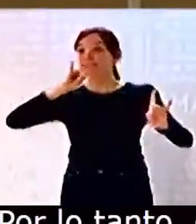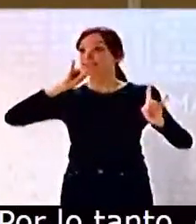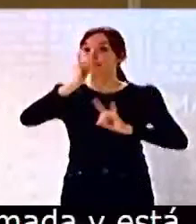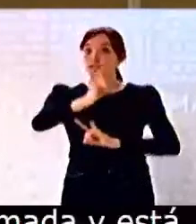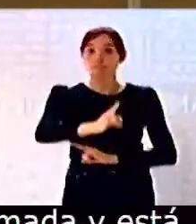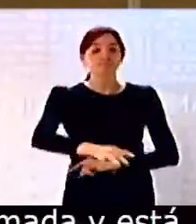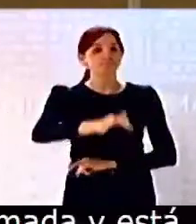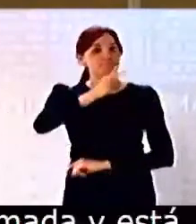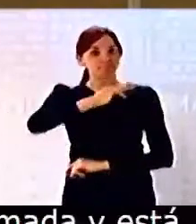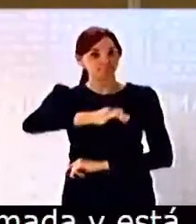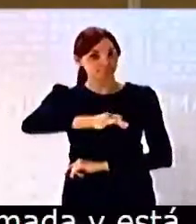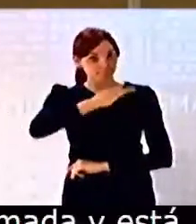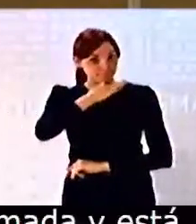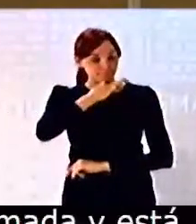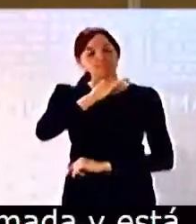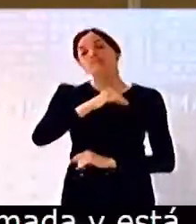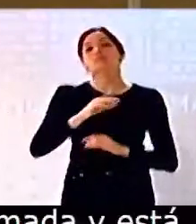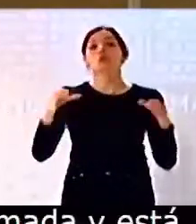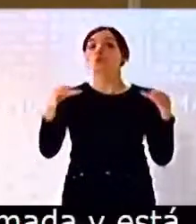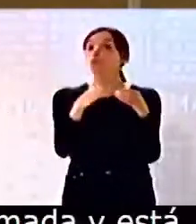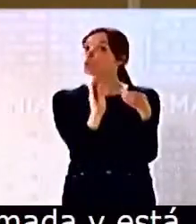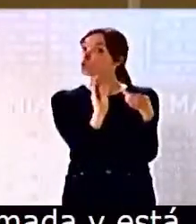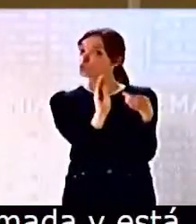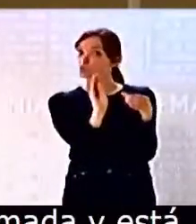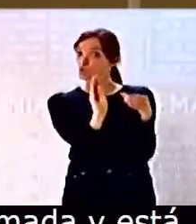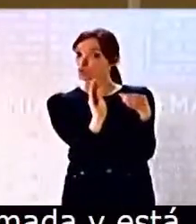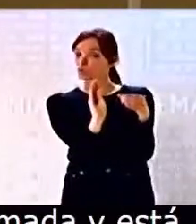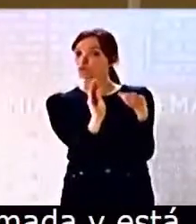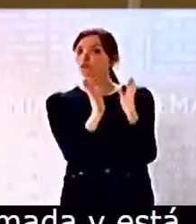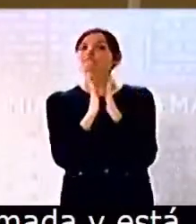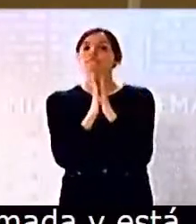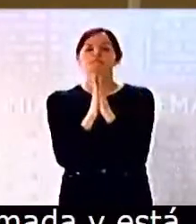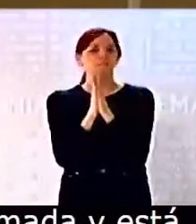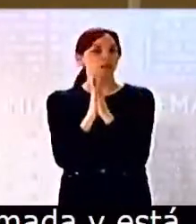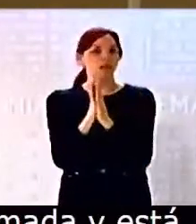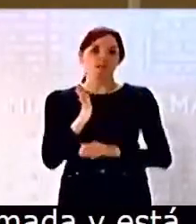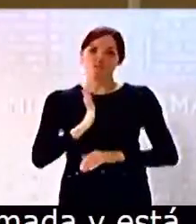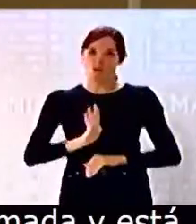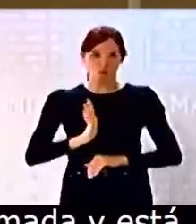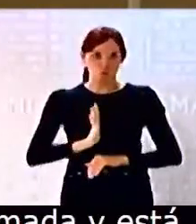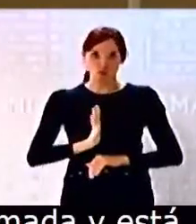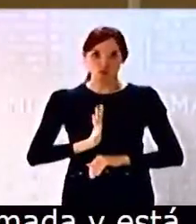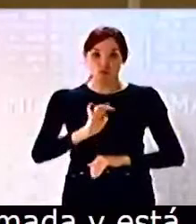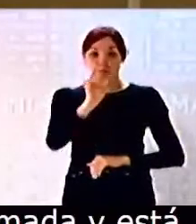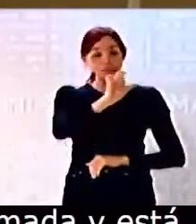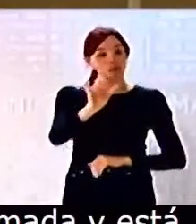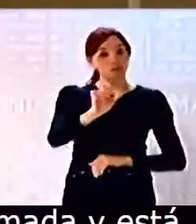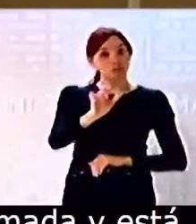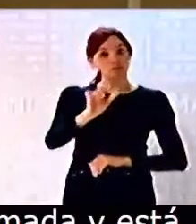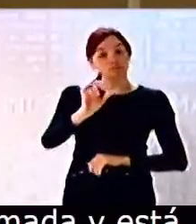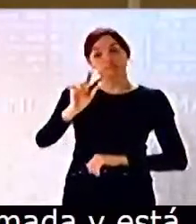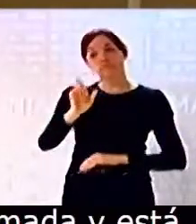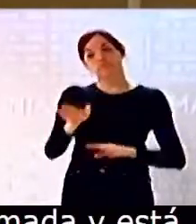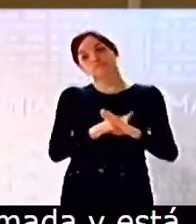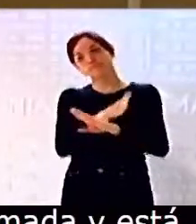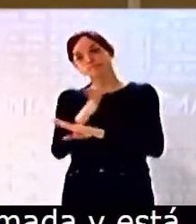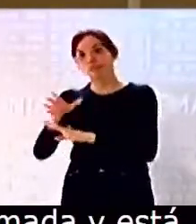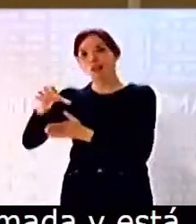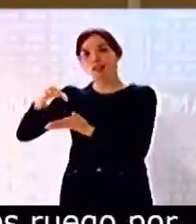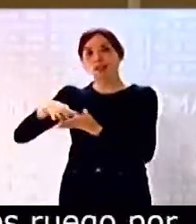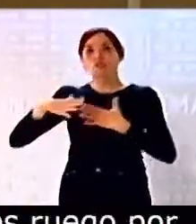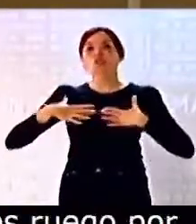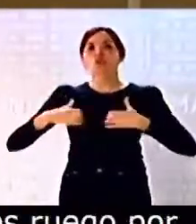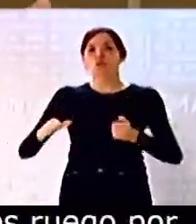edad de los mayores de 80 años, les ruego, por favor, que se acerquen a su centro de salud